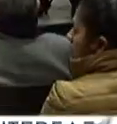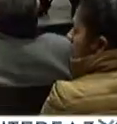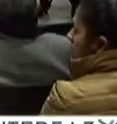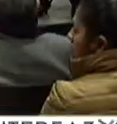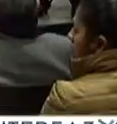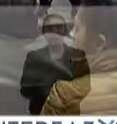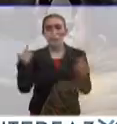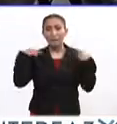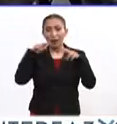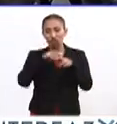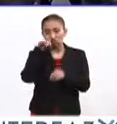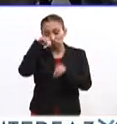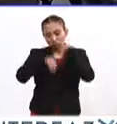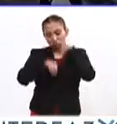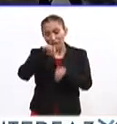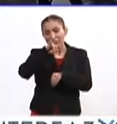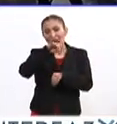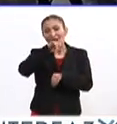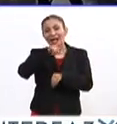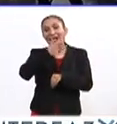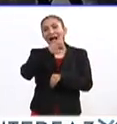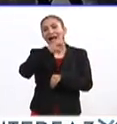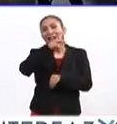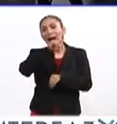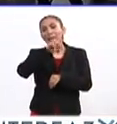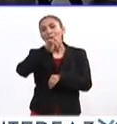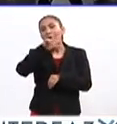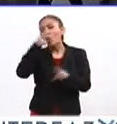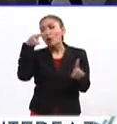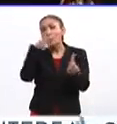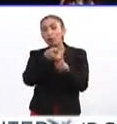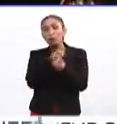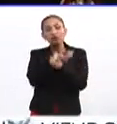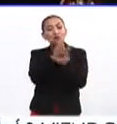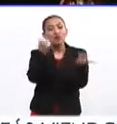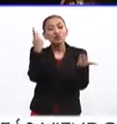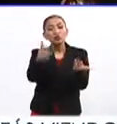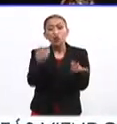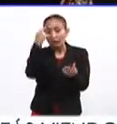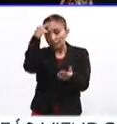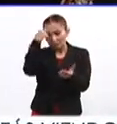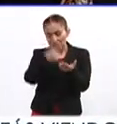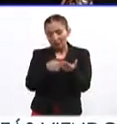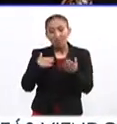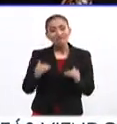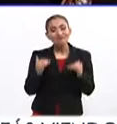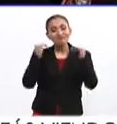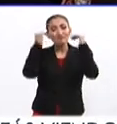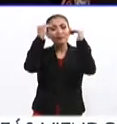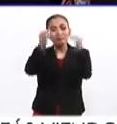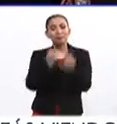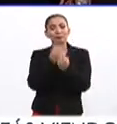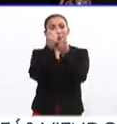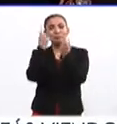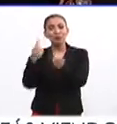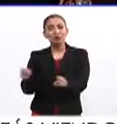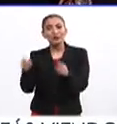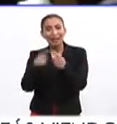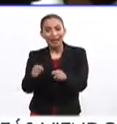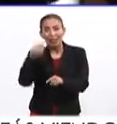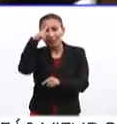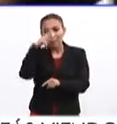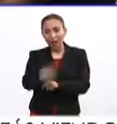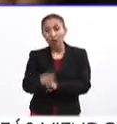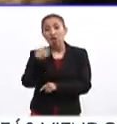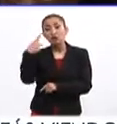El profesor y arreglista Daniel García Blanco tuvo como objetivo compartir su convicción de enaltecer las expresiones musicales de